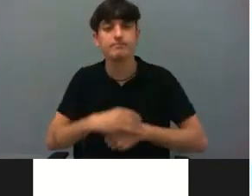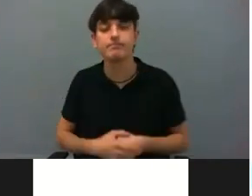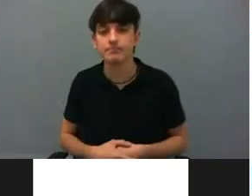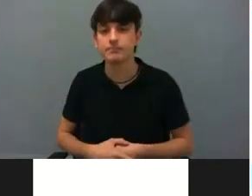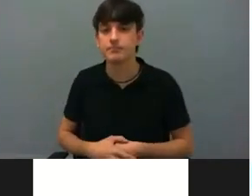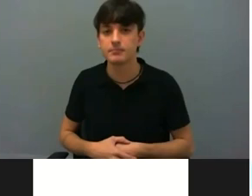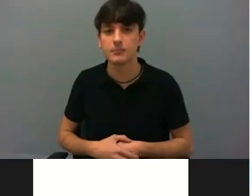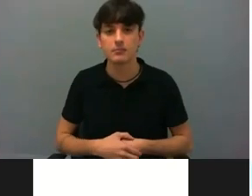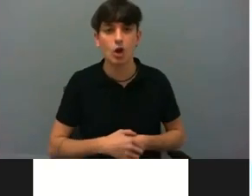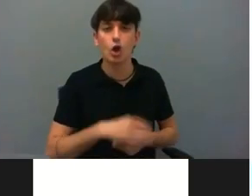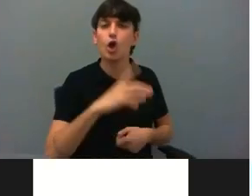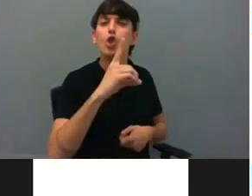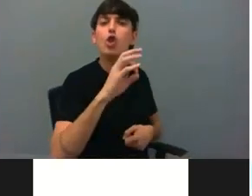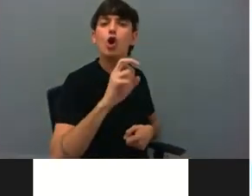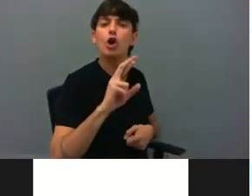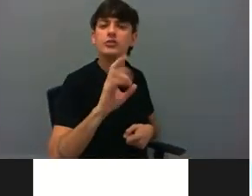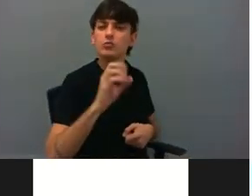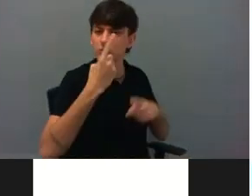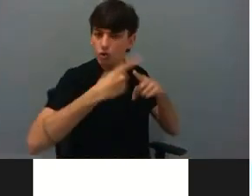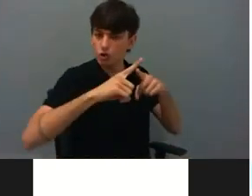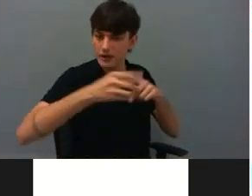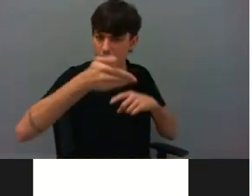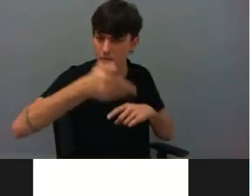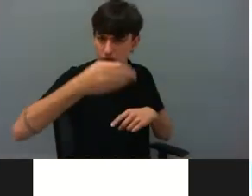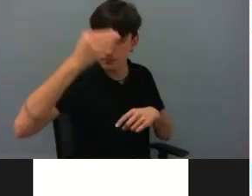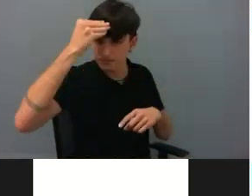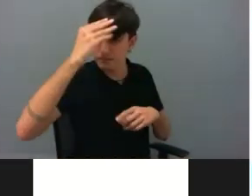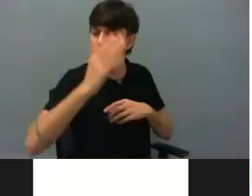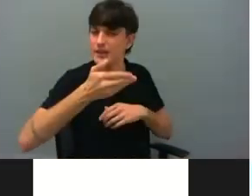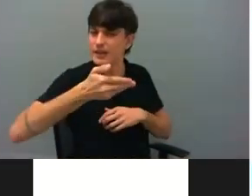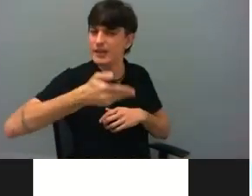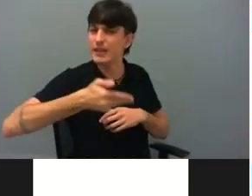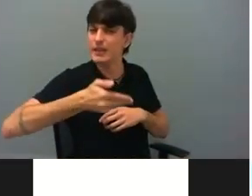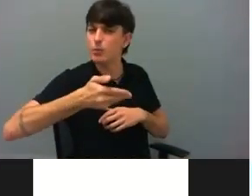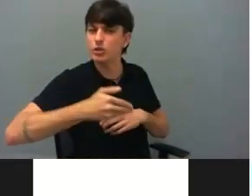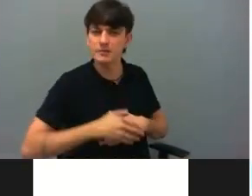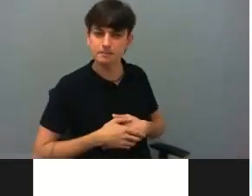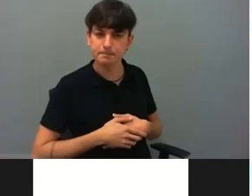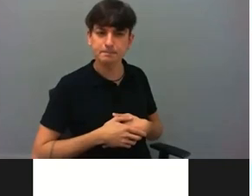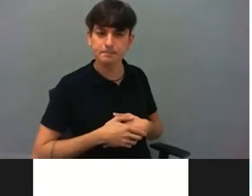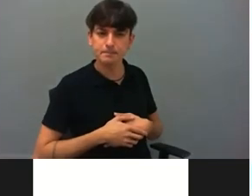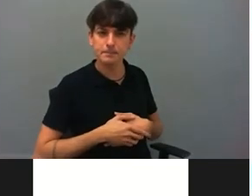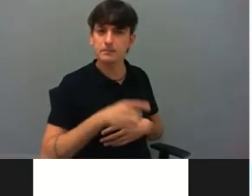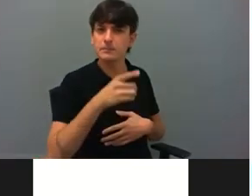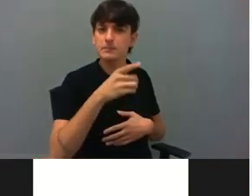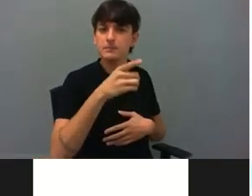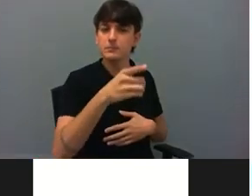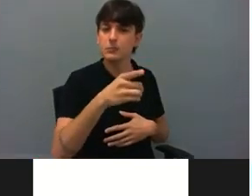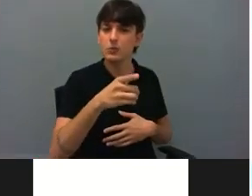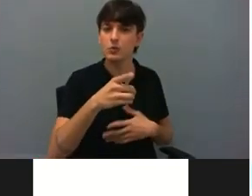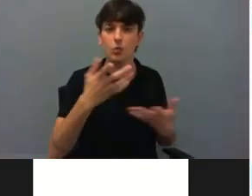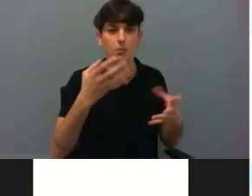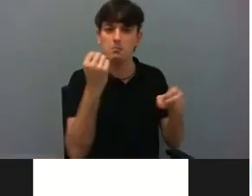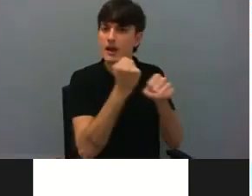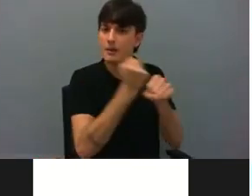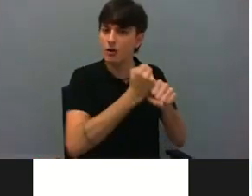Dolores, una cosa muy importante que yo creo que hay que verlo en clave de gafa morada es que tú no renunciaste a tu ejercicio profesional.